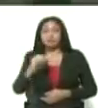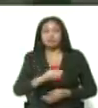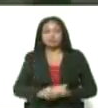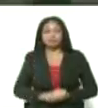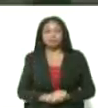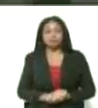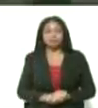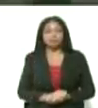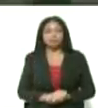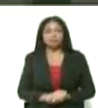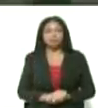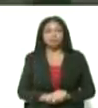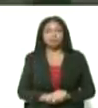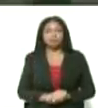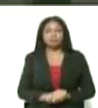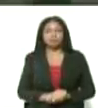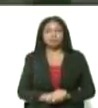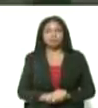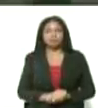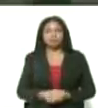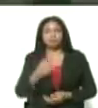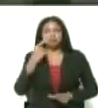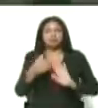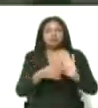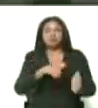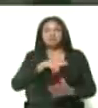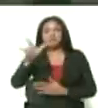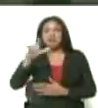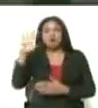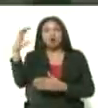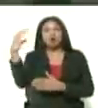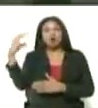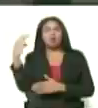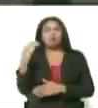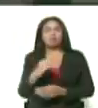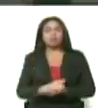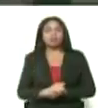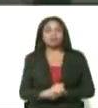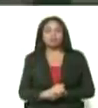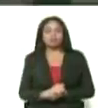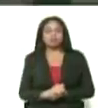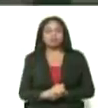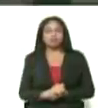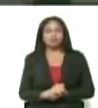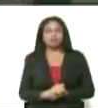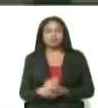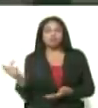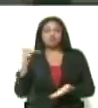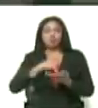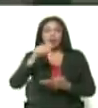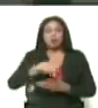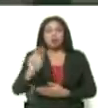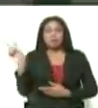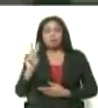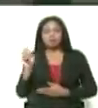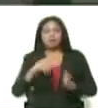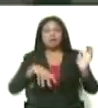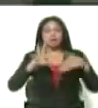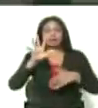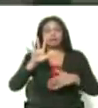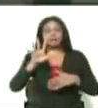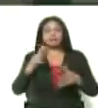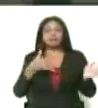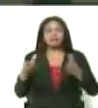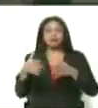como antecedente viaje a Colombia e ingresó a nuestro país el 15